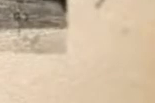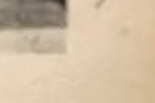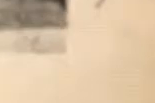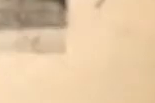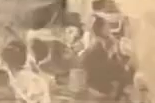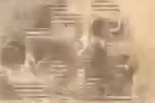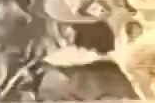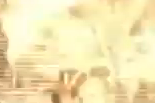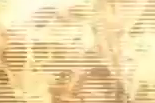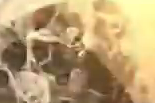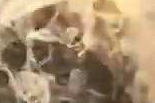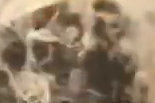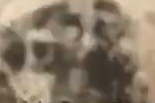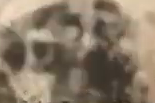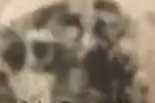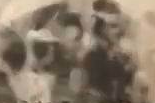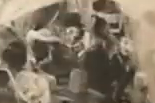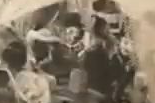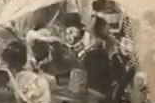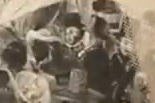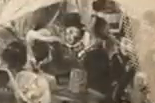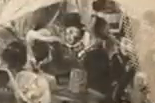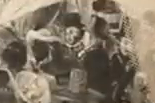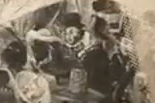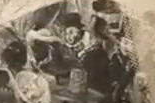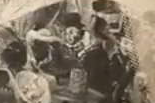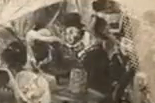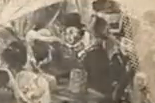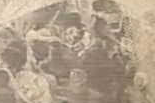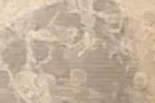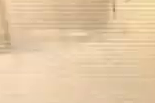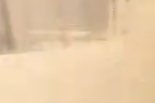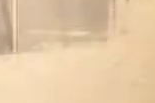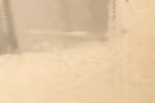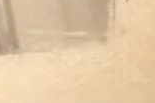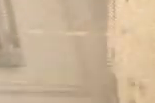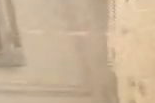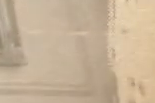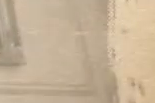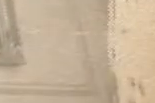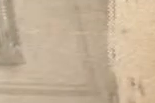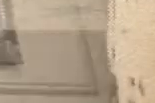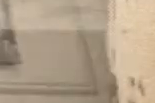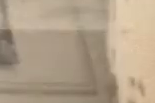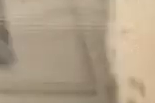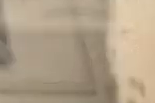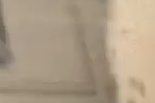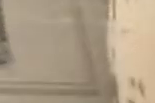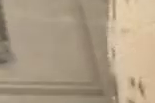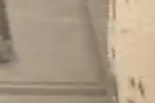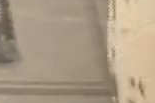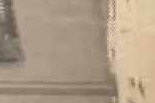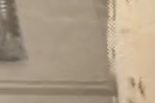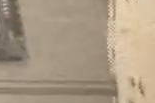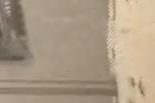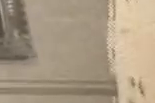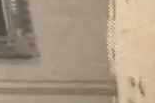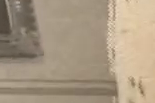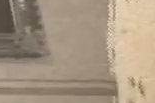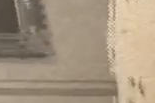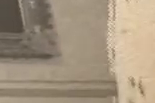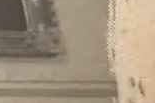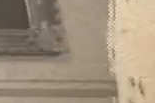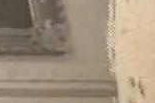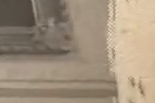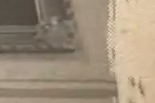nación libre e independiente. Es así como el 20 de septiembre de 1822 inicia nuestra historia